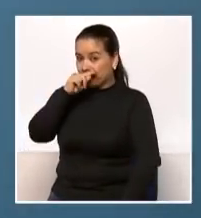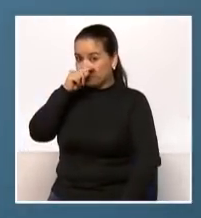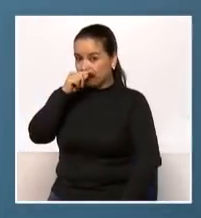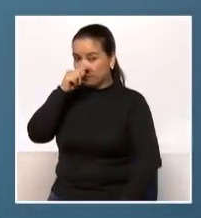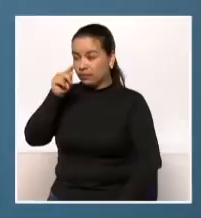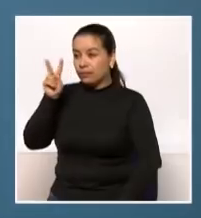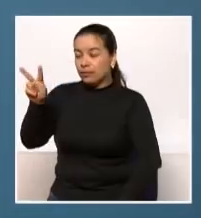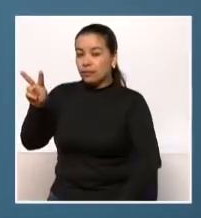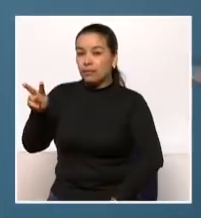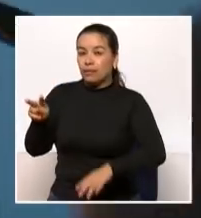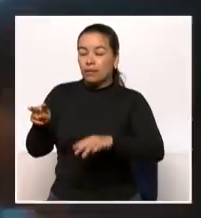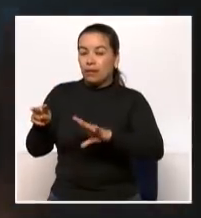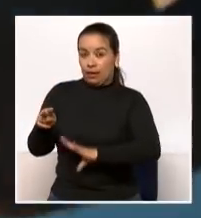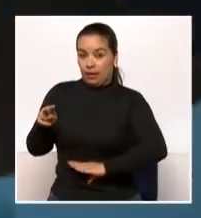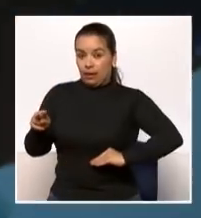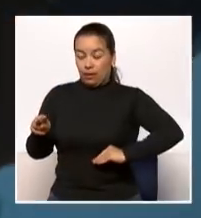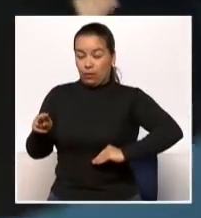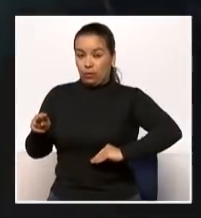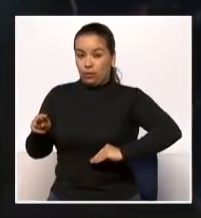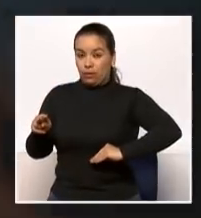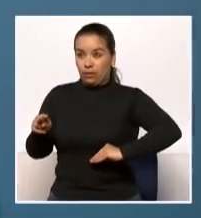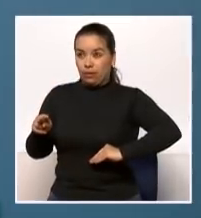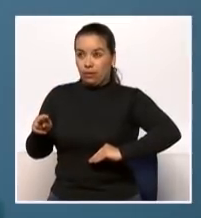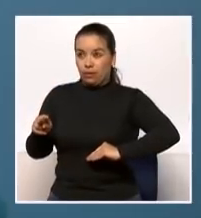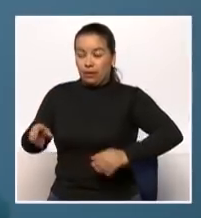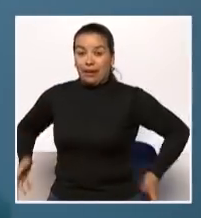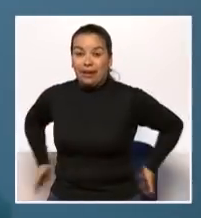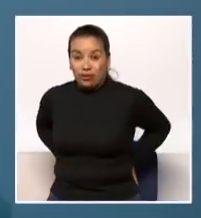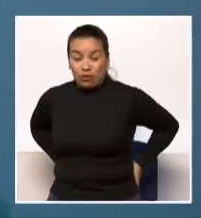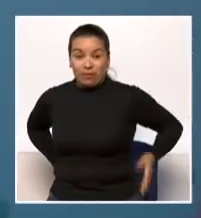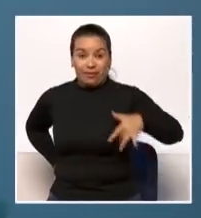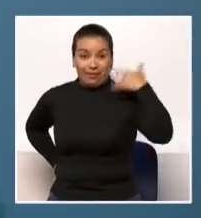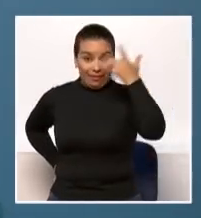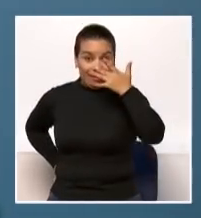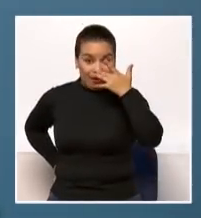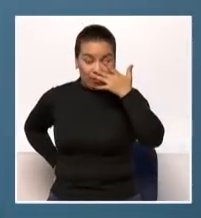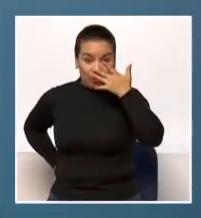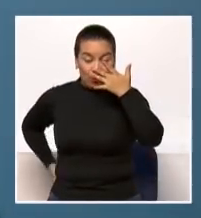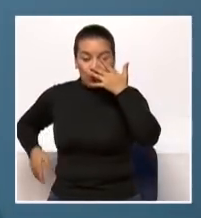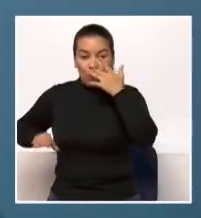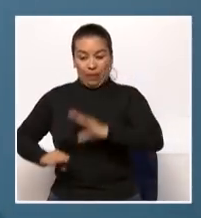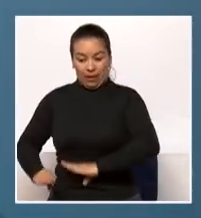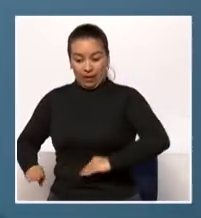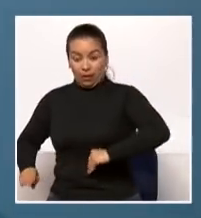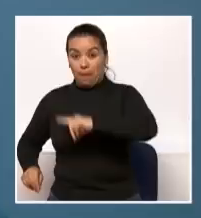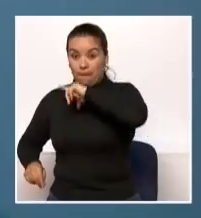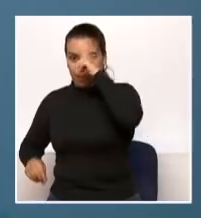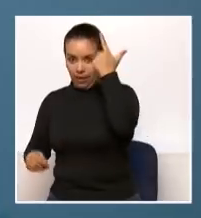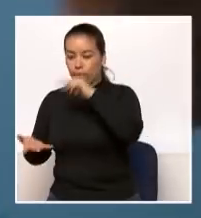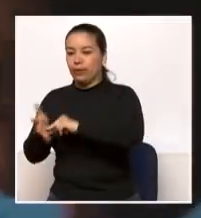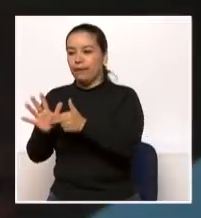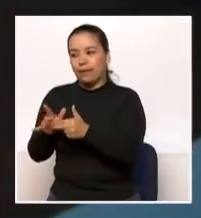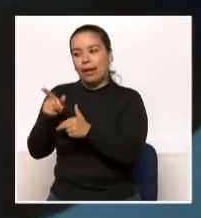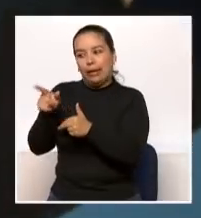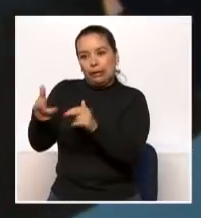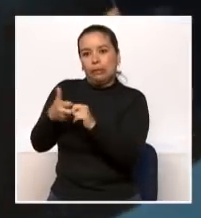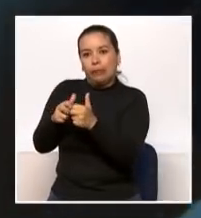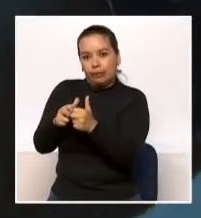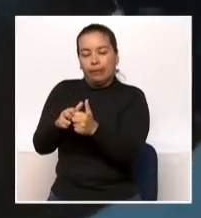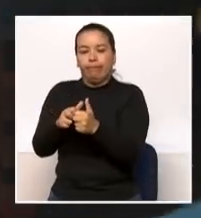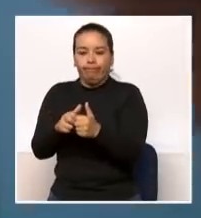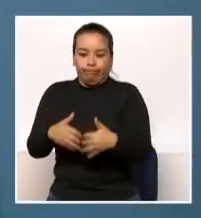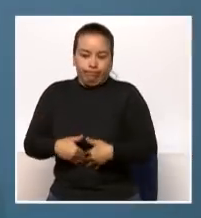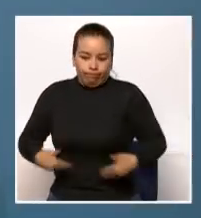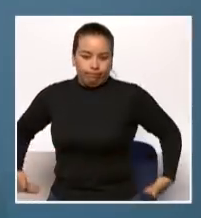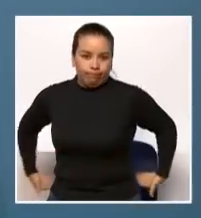se ve el riñón negro y el hígado blanco. Hígado blanco, riñón negro. Eso es un síntoma de esteatosis hepática, porque tienen que tener